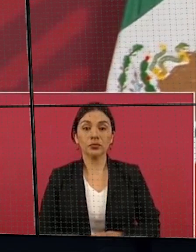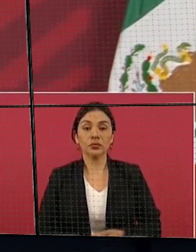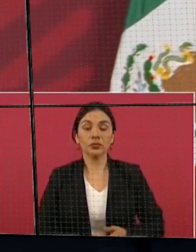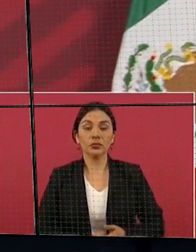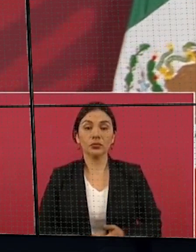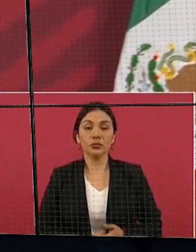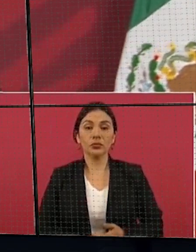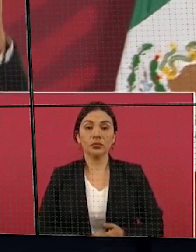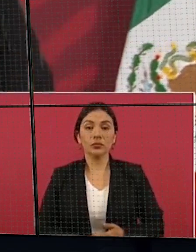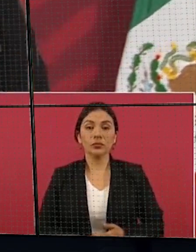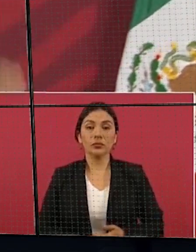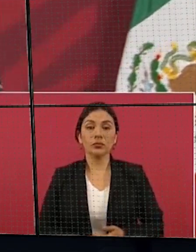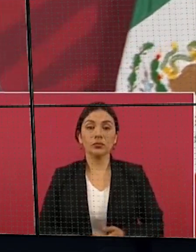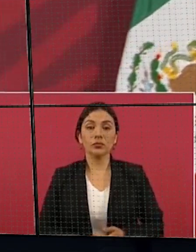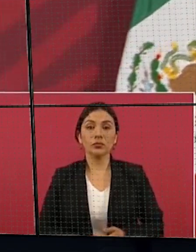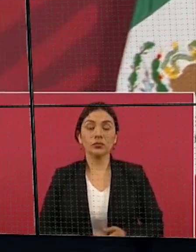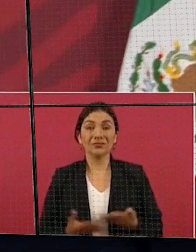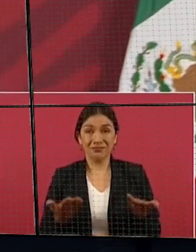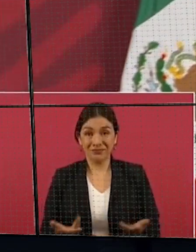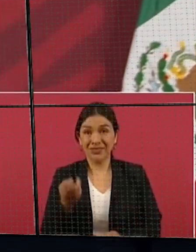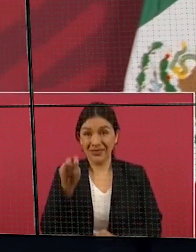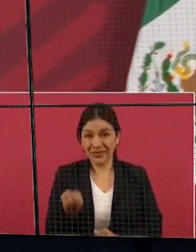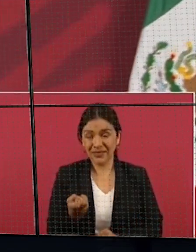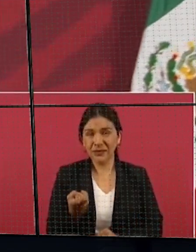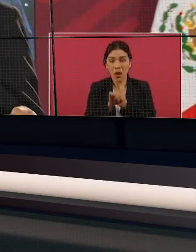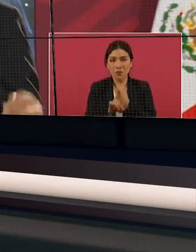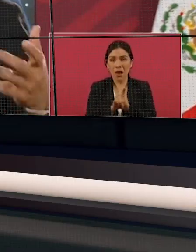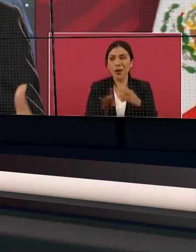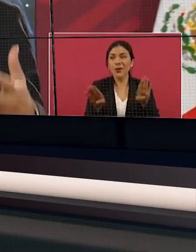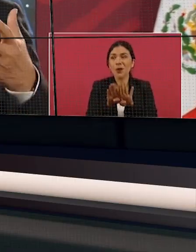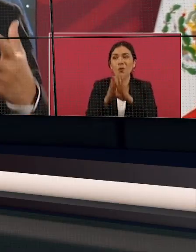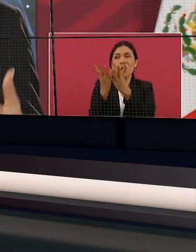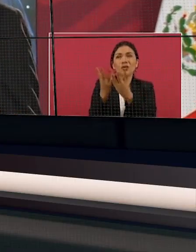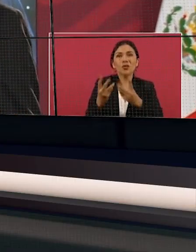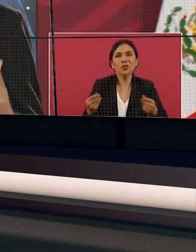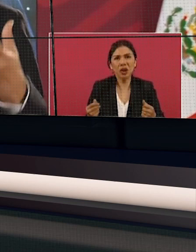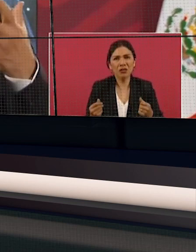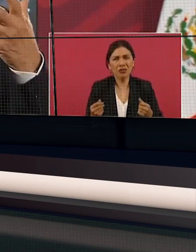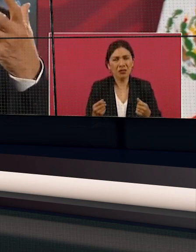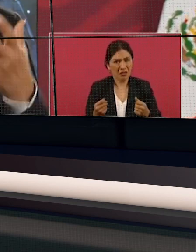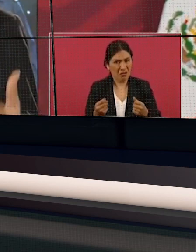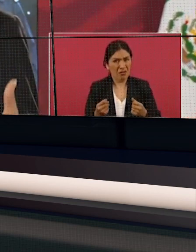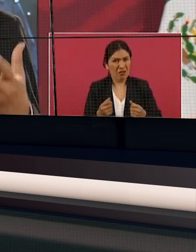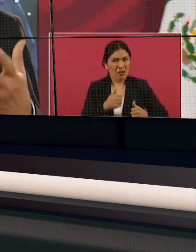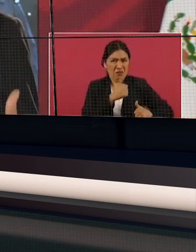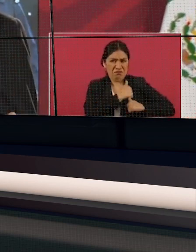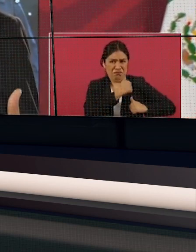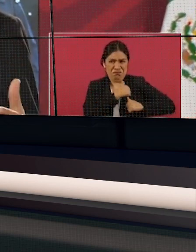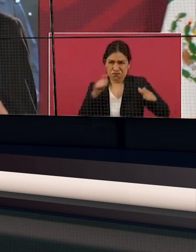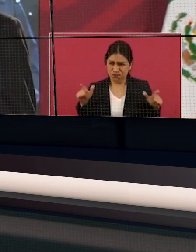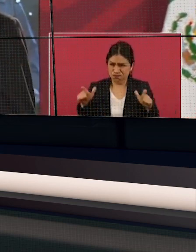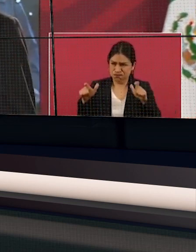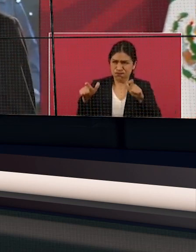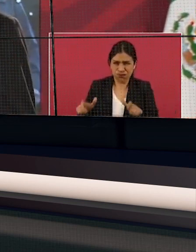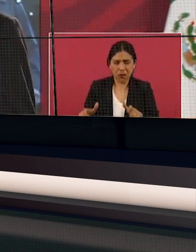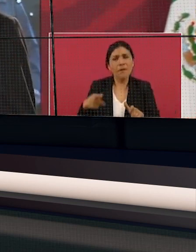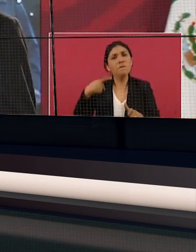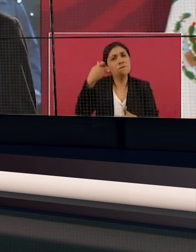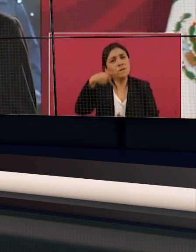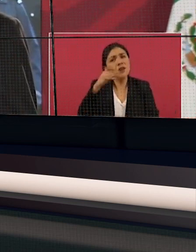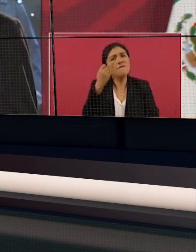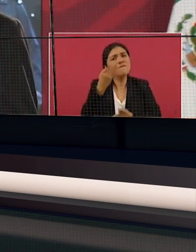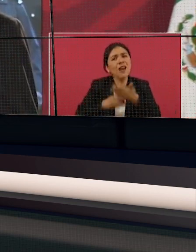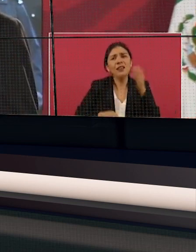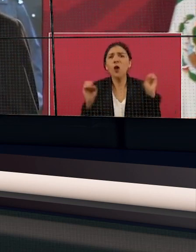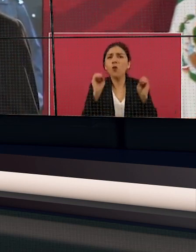es como resolver un problema esa fue la segunda pero la más importante de todas